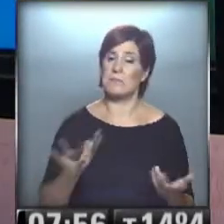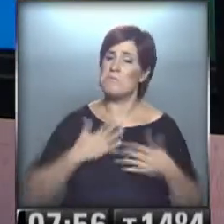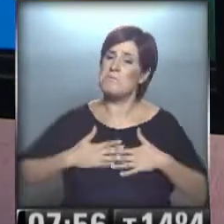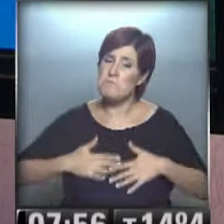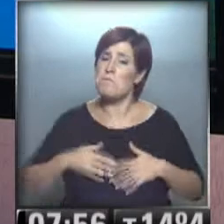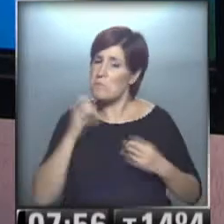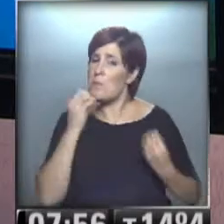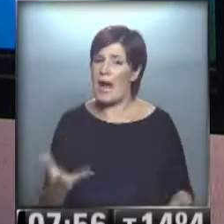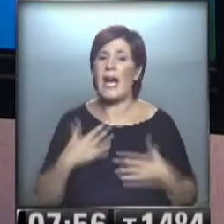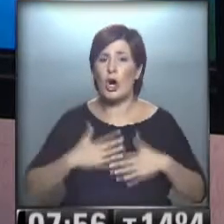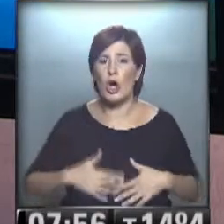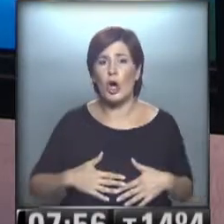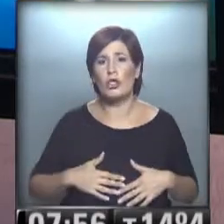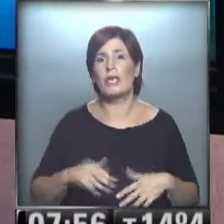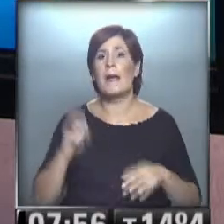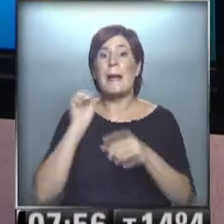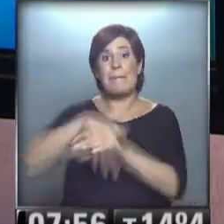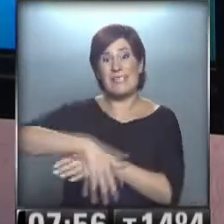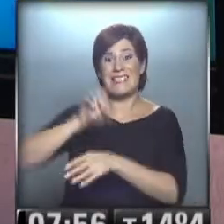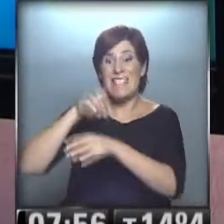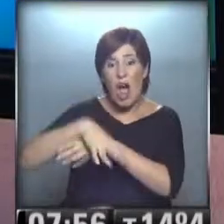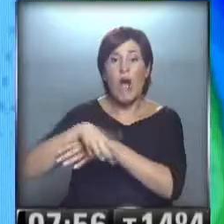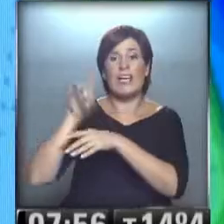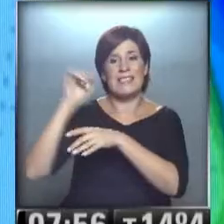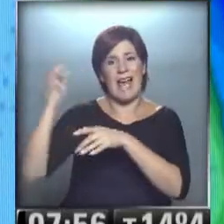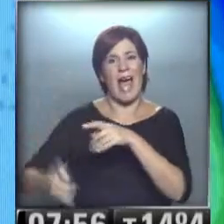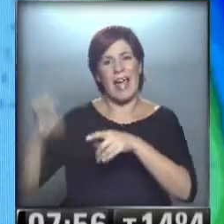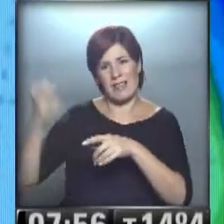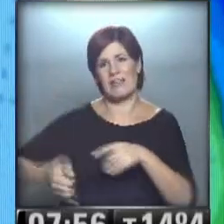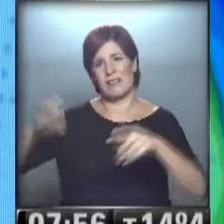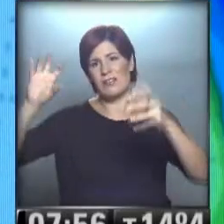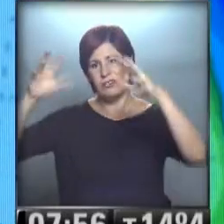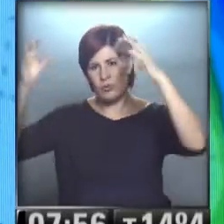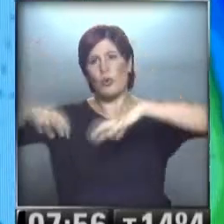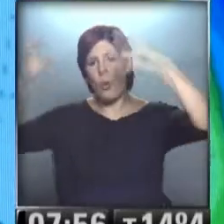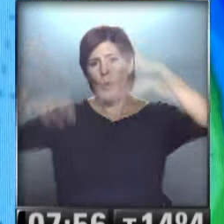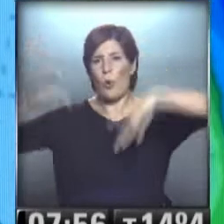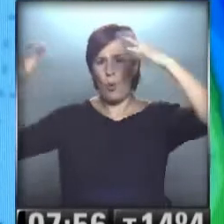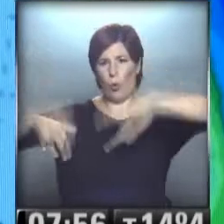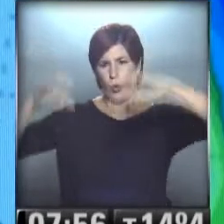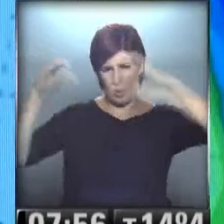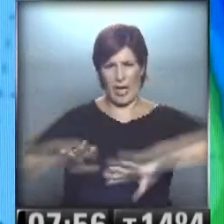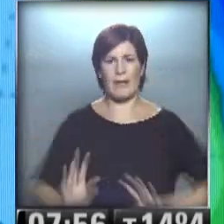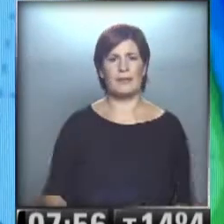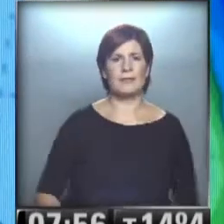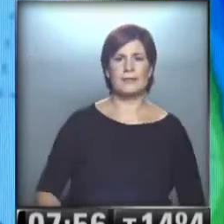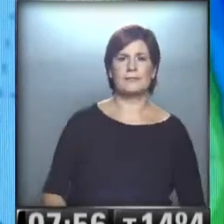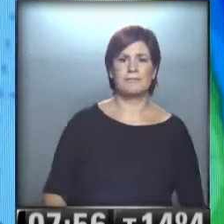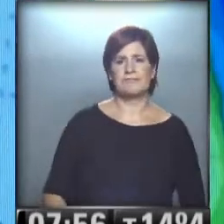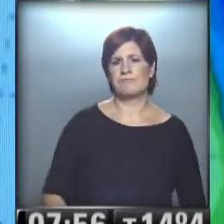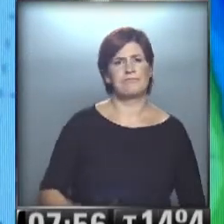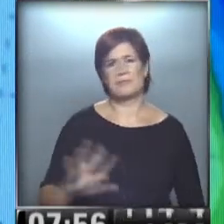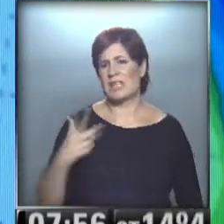tranquilidad. Solamente la provincia de Misiones, la puntita de la provincia de Misiones, tiene probabilidad de chaparrones y tormentas, algo